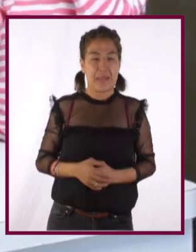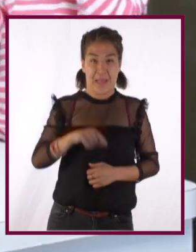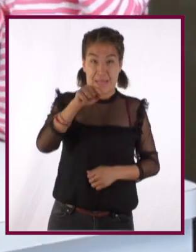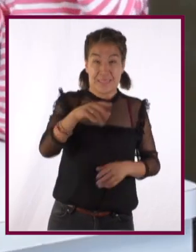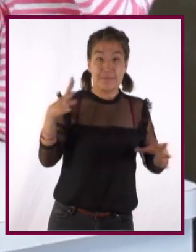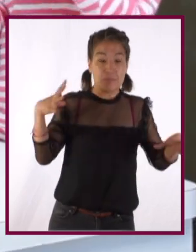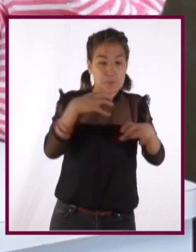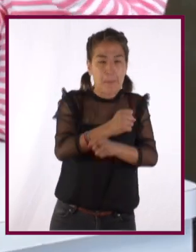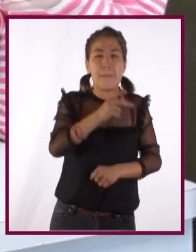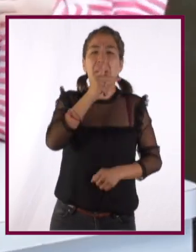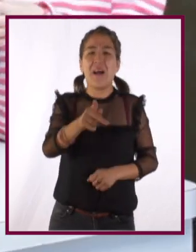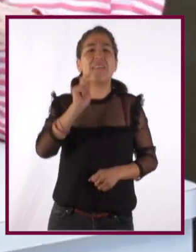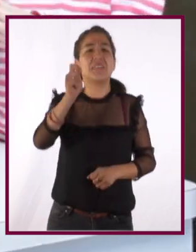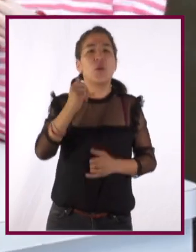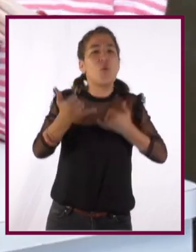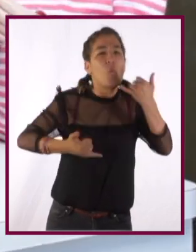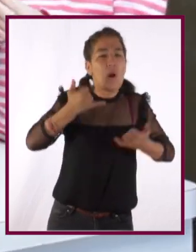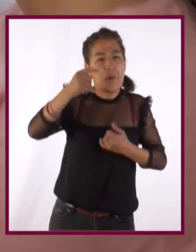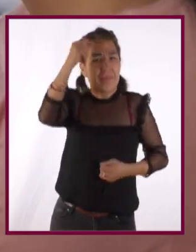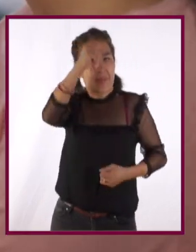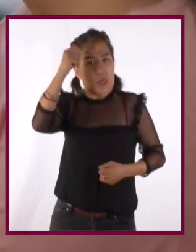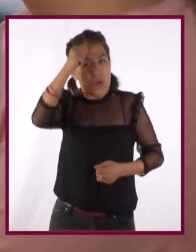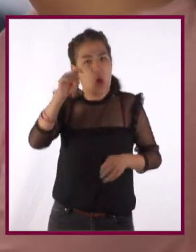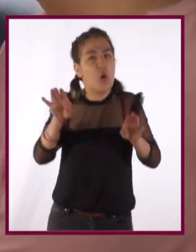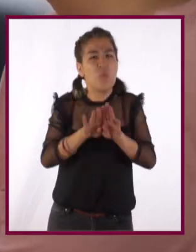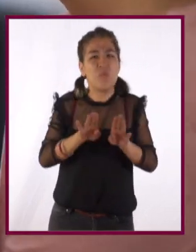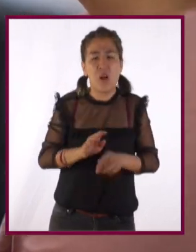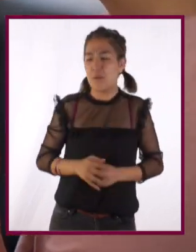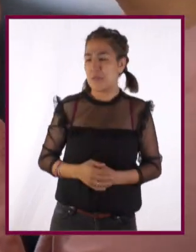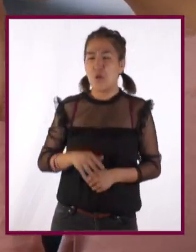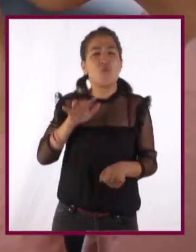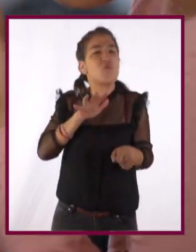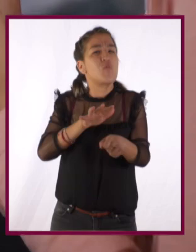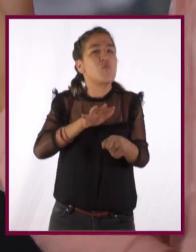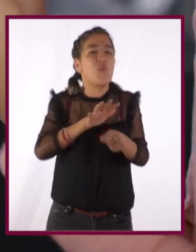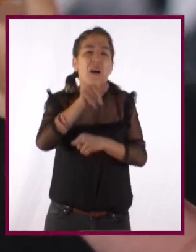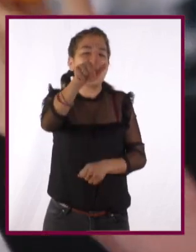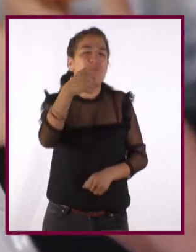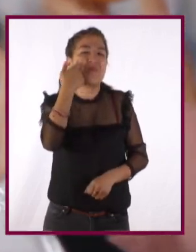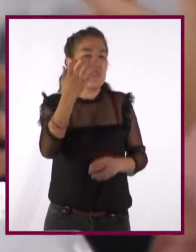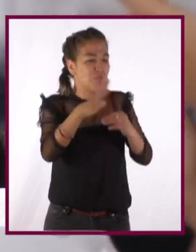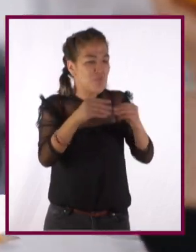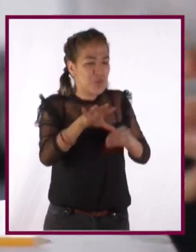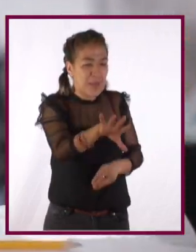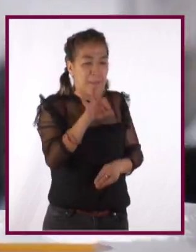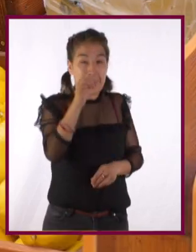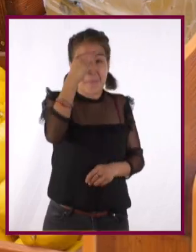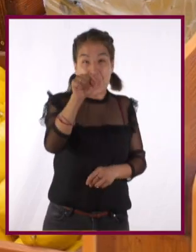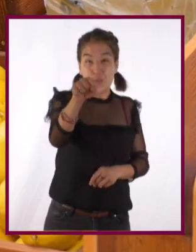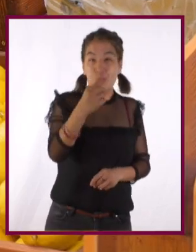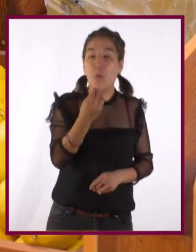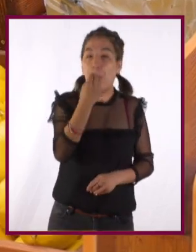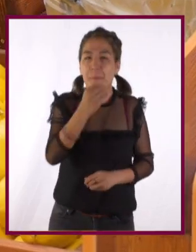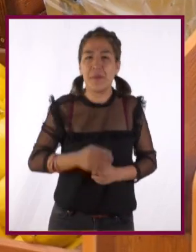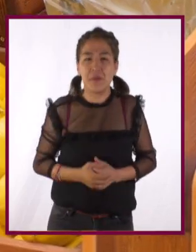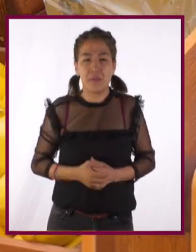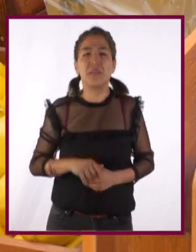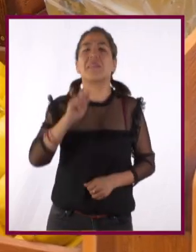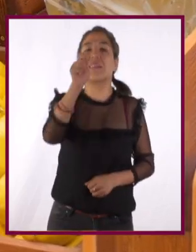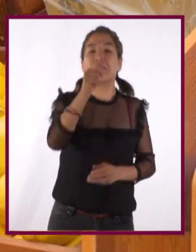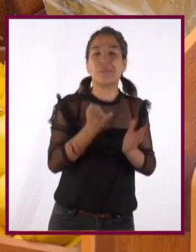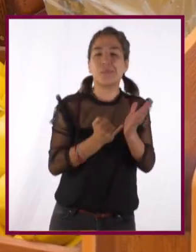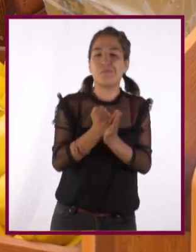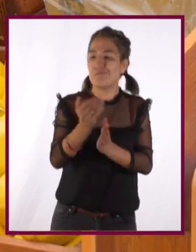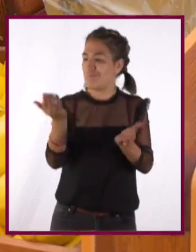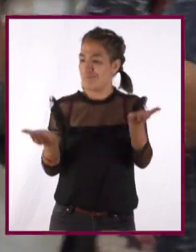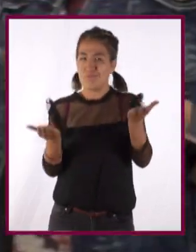Es así que la definición de la teoría de juegos, bajo el ejemplo de qué fruta vas a elegir para desayunar, lo que implica es